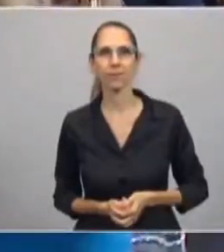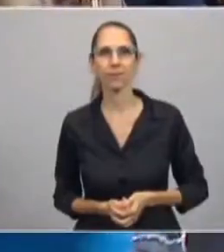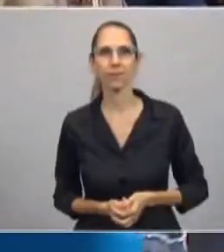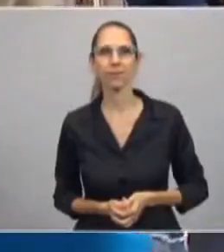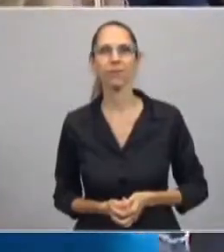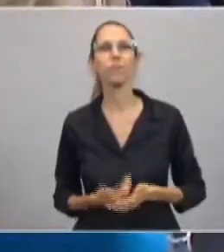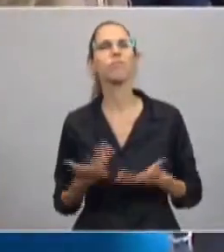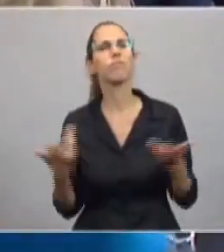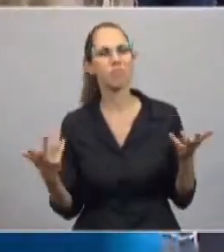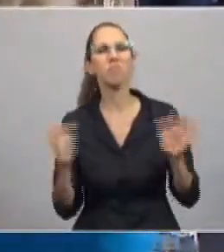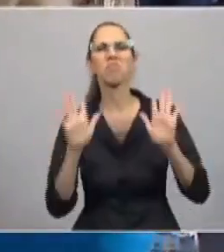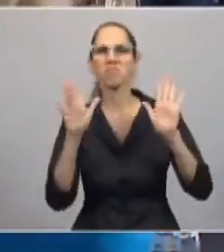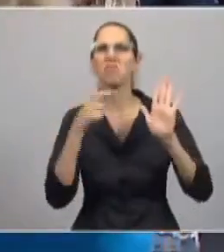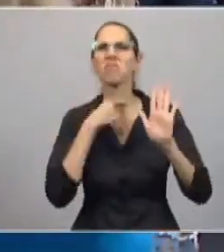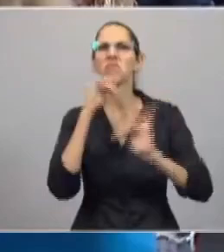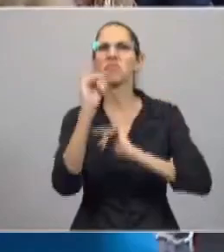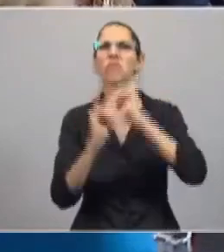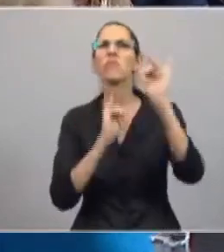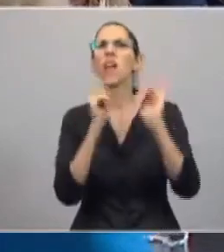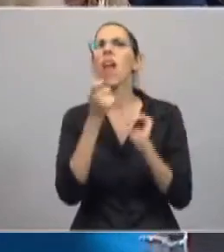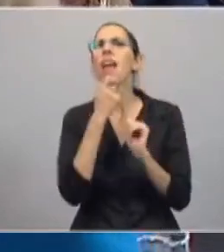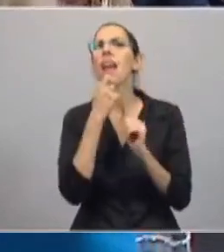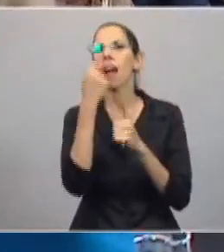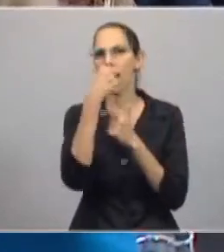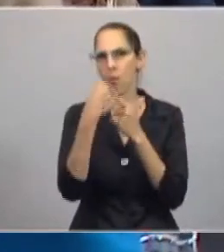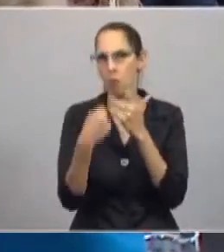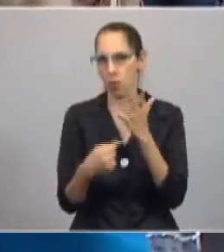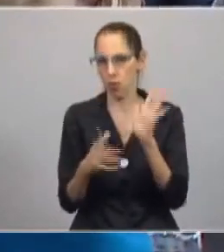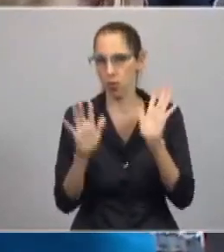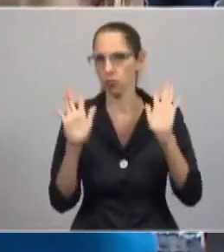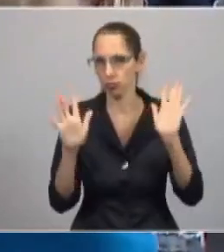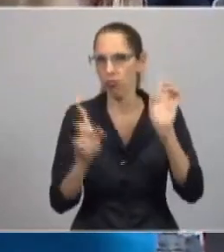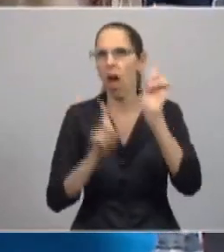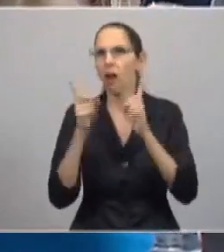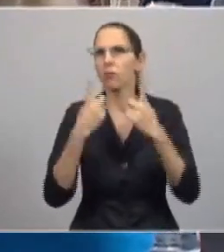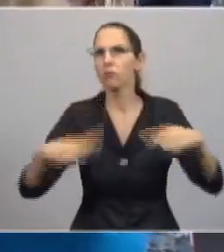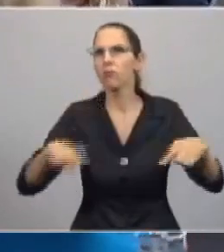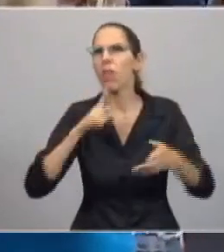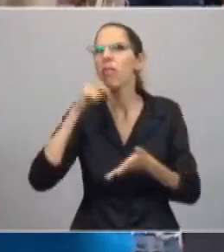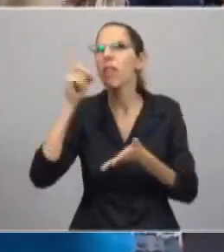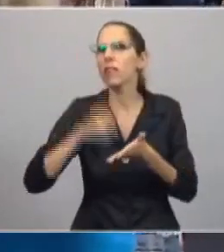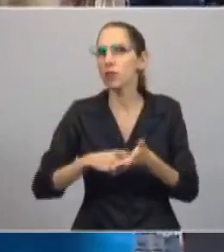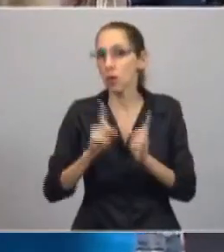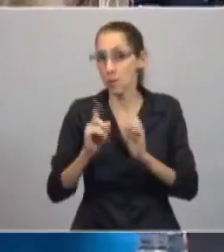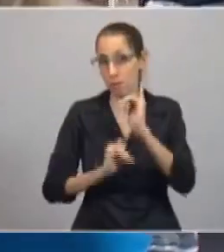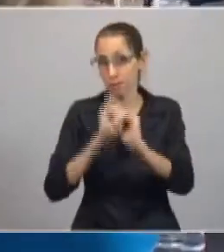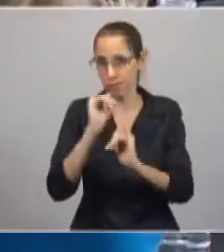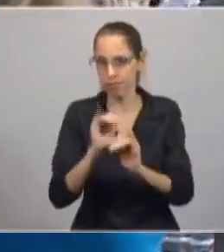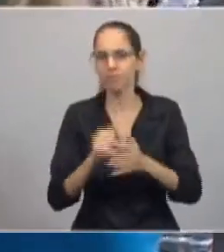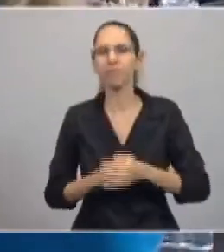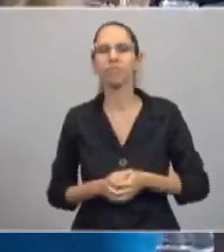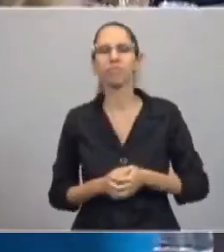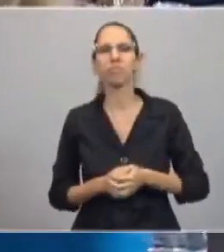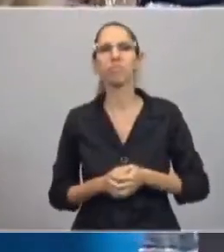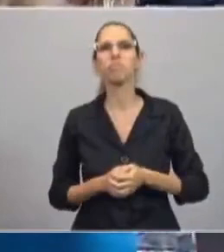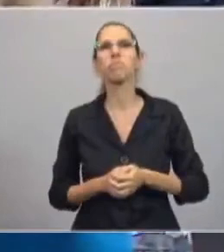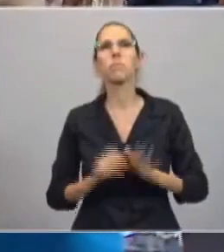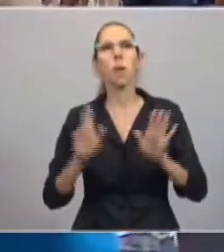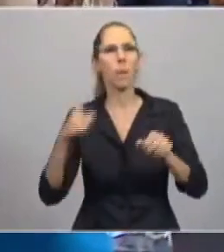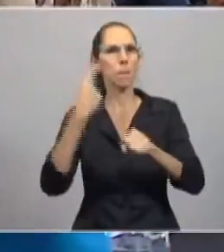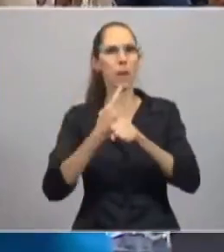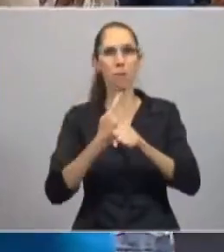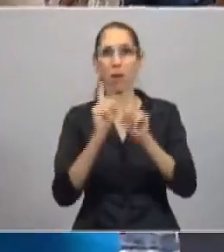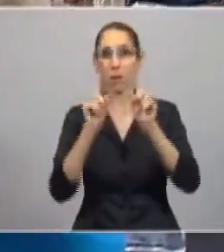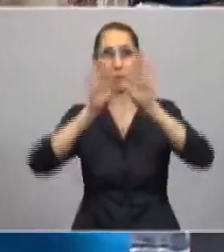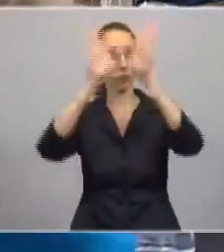Quiero ahora ejemplificar con algunas medidas que expresan esta voluntad. Comenzamos por esta